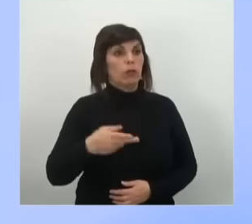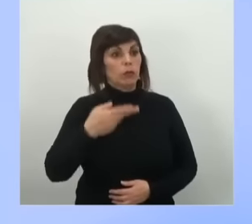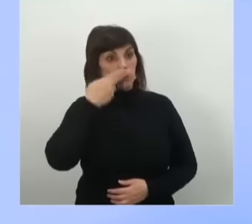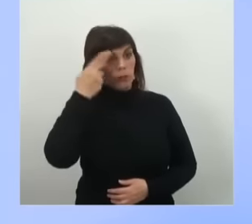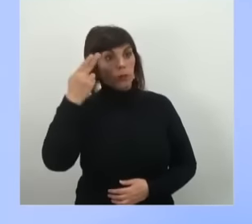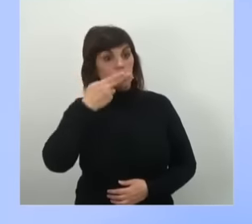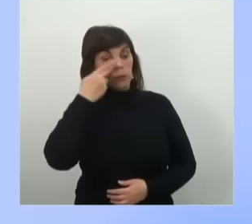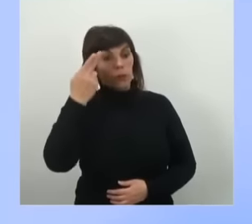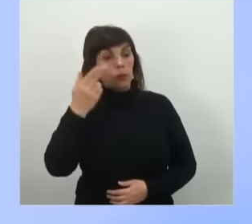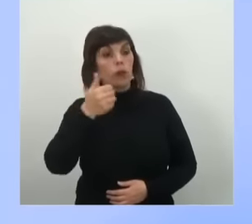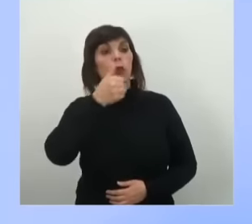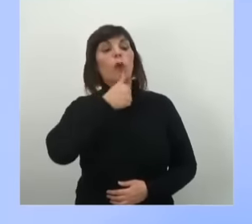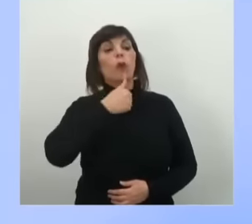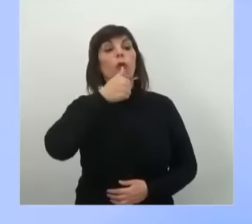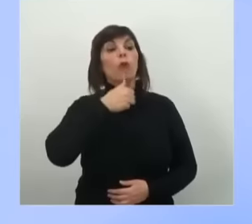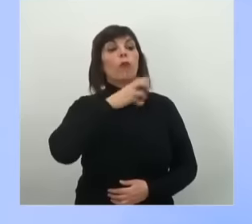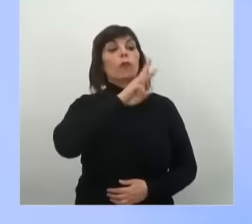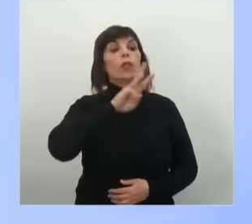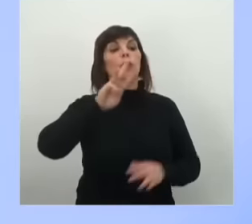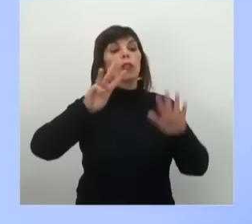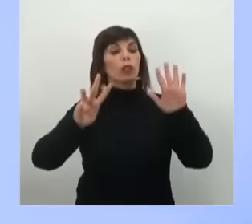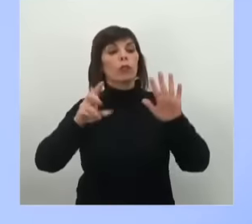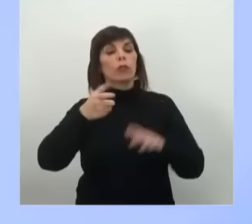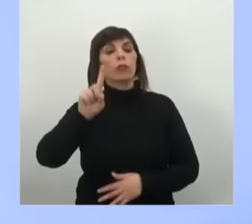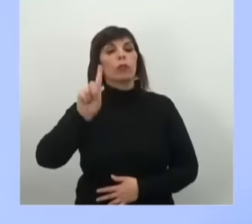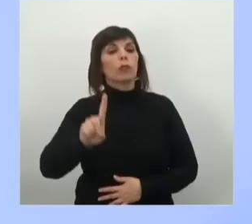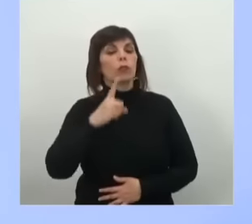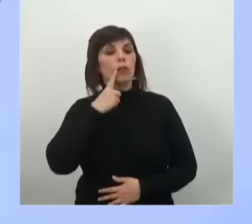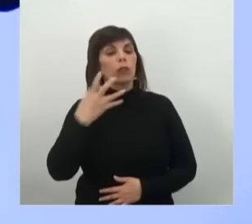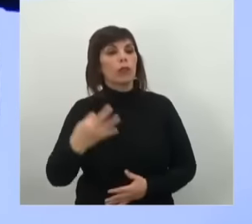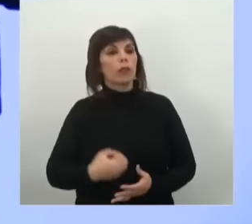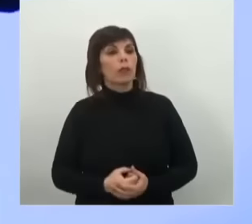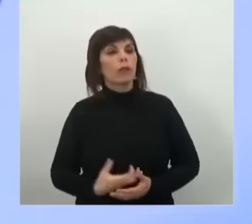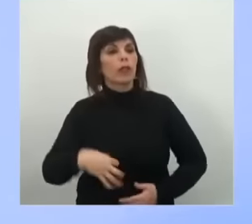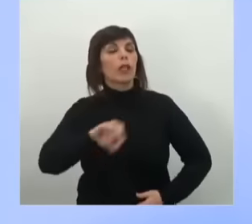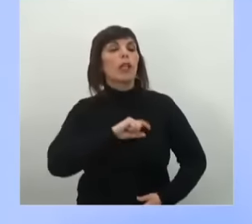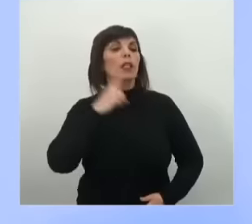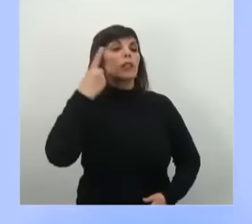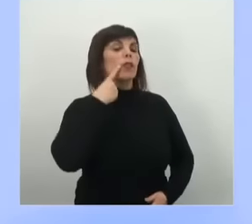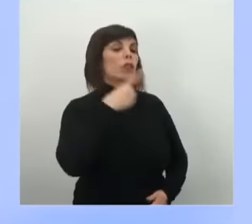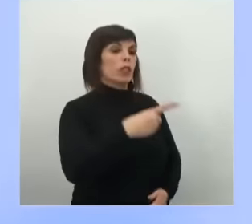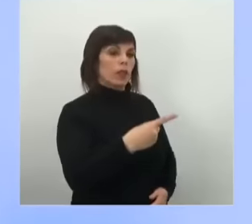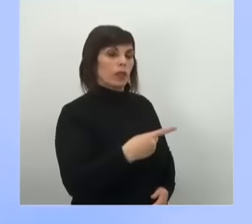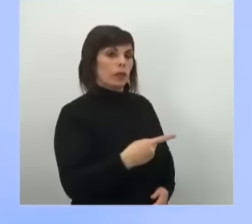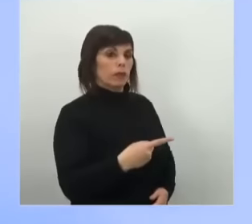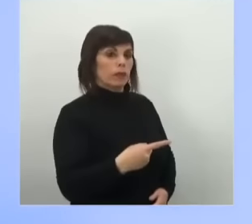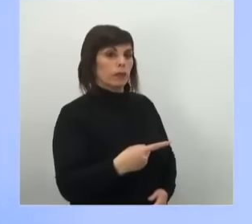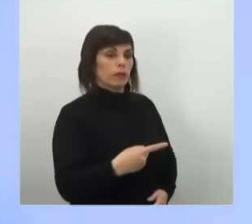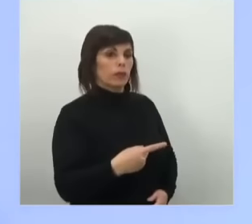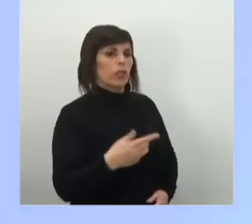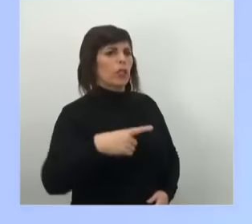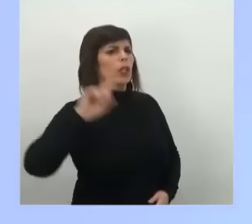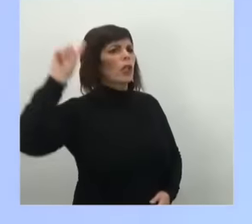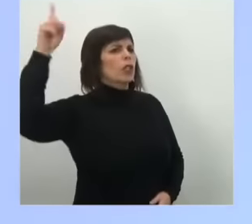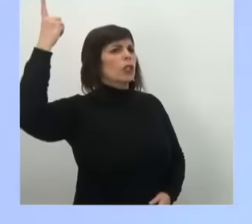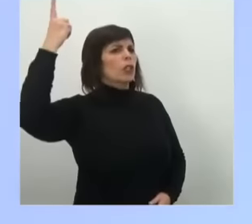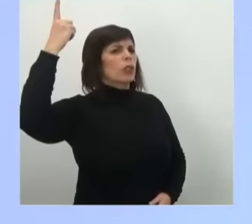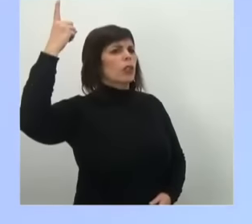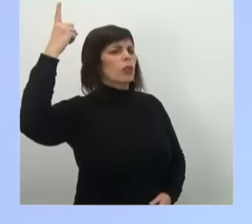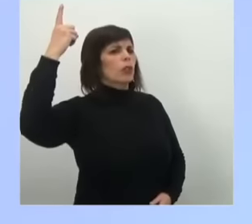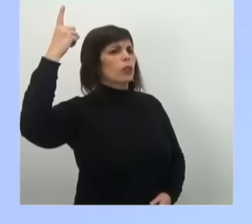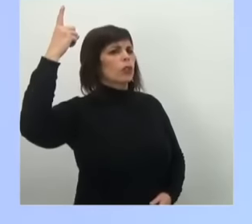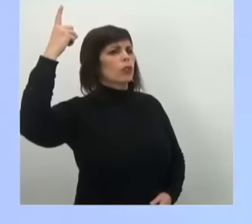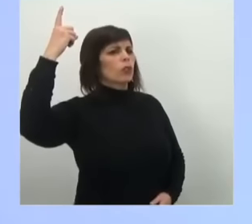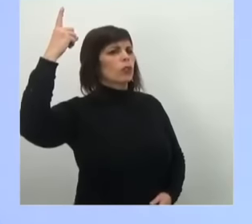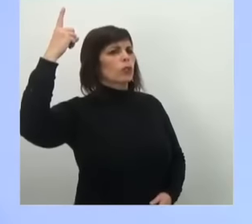es interesante lo que dice Job 38 versículo uno que el señor dice entonces respondió el señor a Job